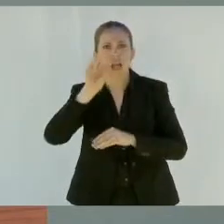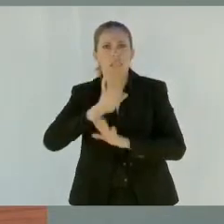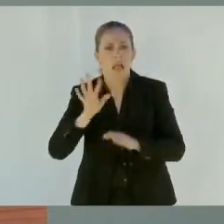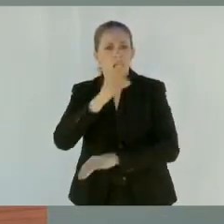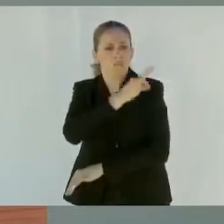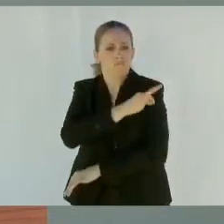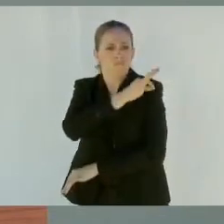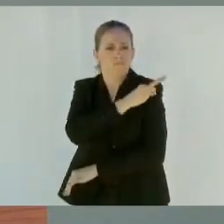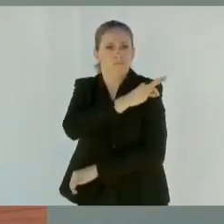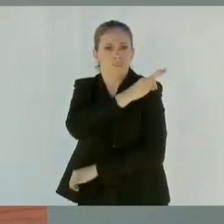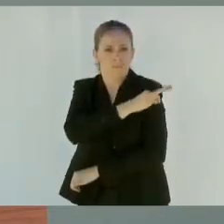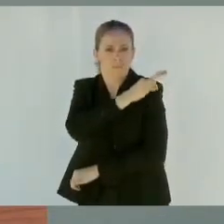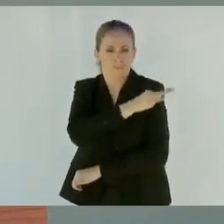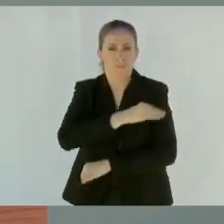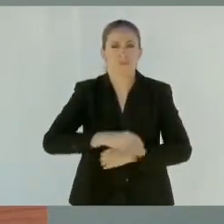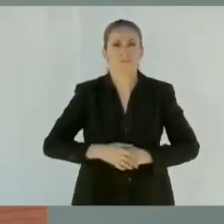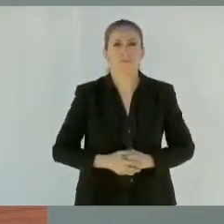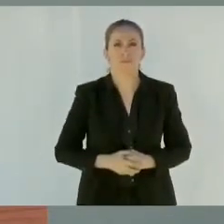tiene